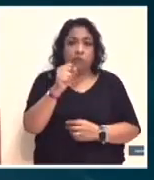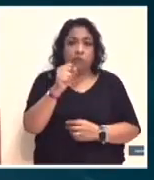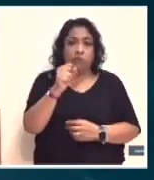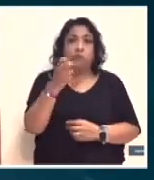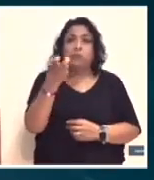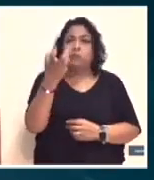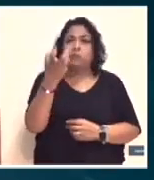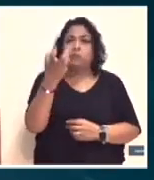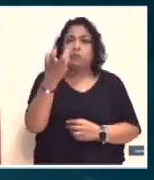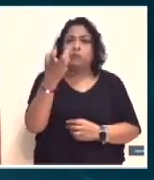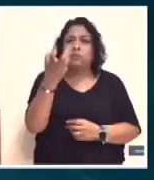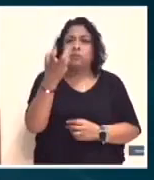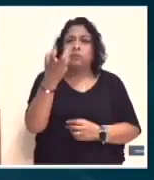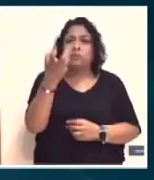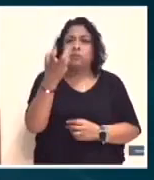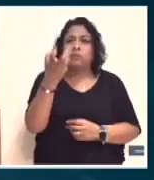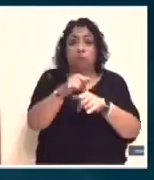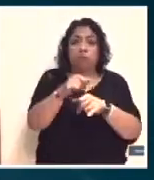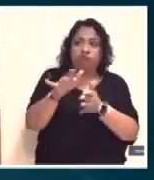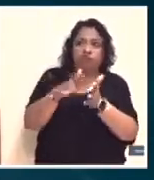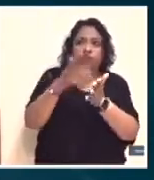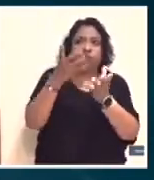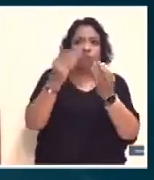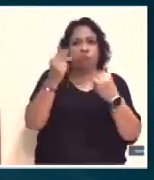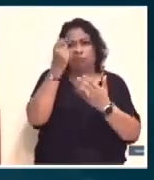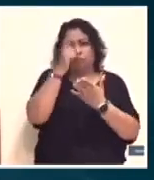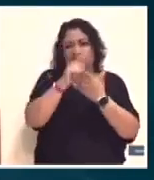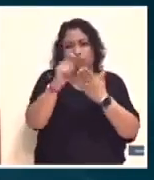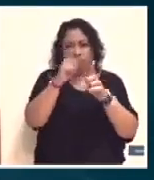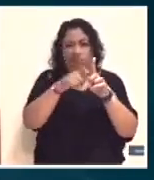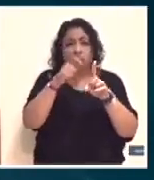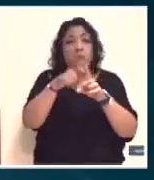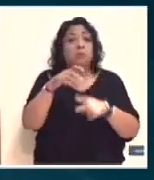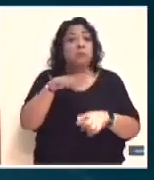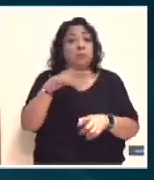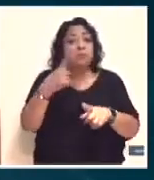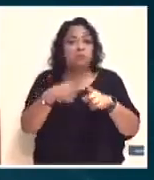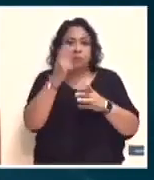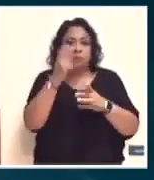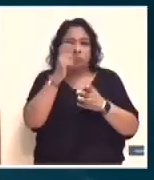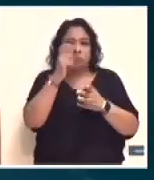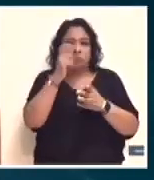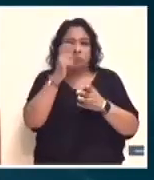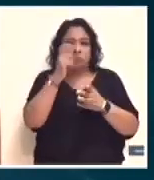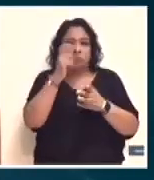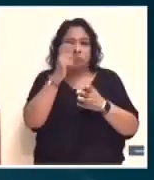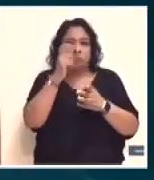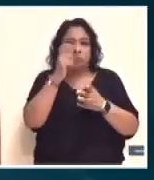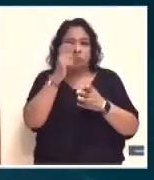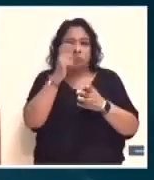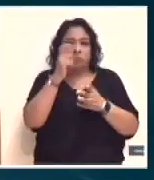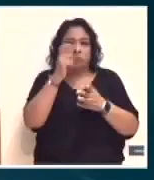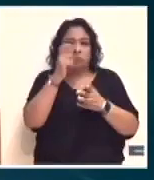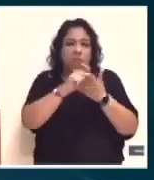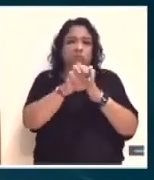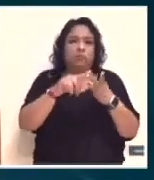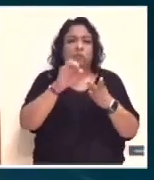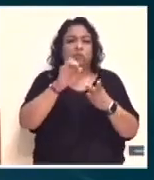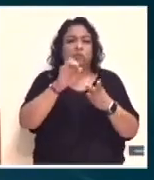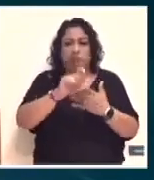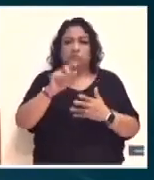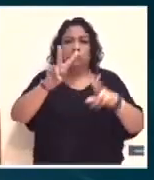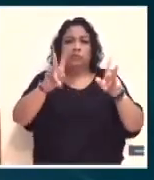críticos literarios creen que han tenido escritores como solá o flaubert en la obra del autor de regenta mario vargas llosa